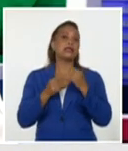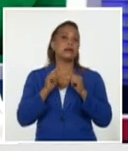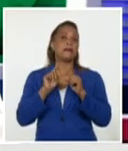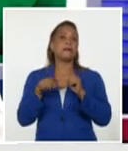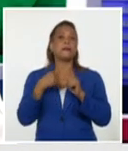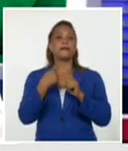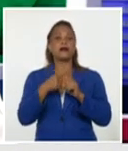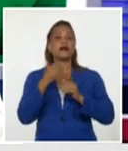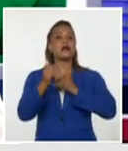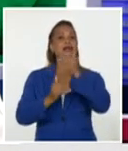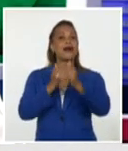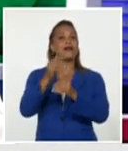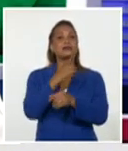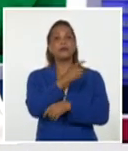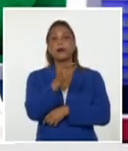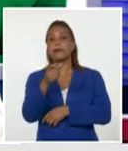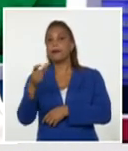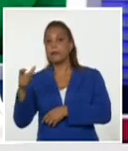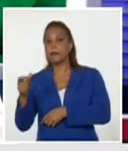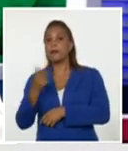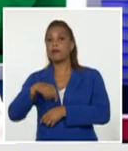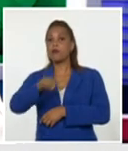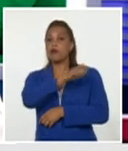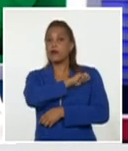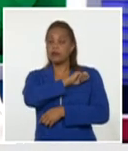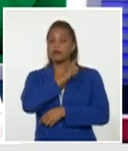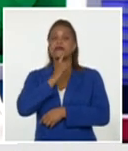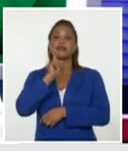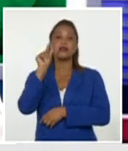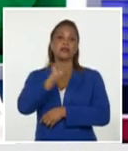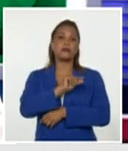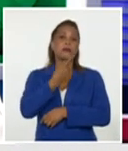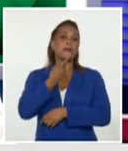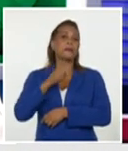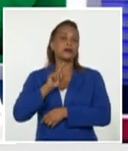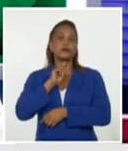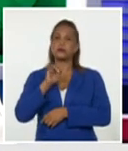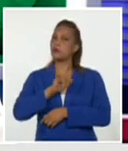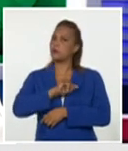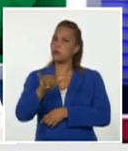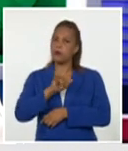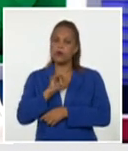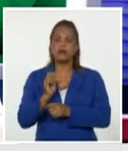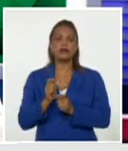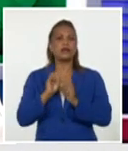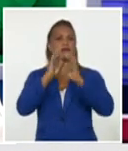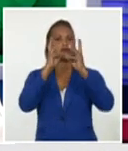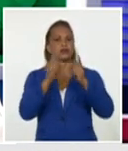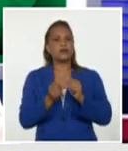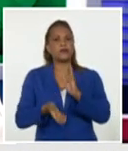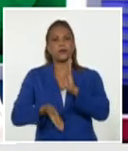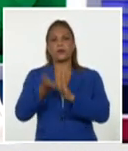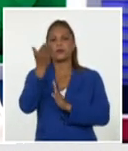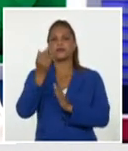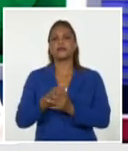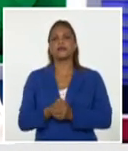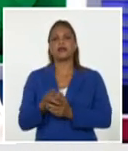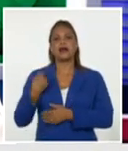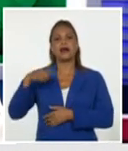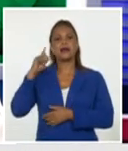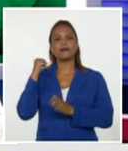avance de la vacunación van logrando una disminución, pero de todas formas cifras muy elevadas. Ayer se diagnostican